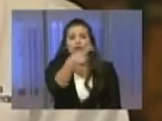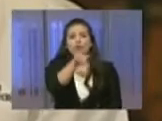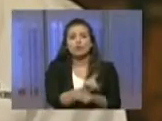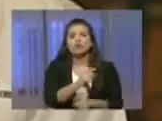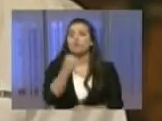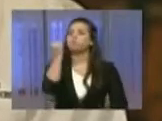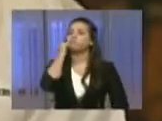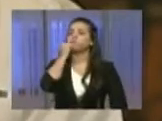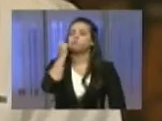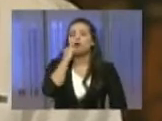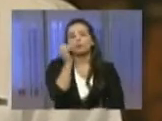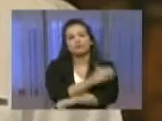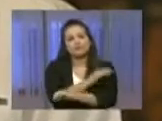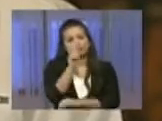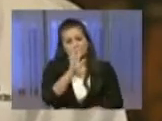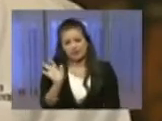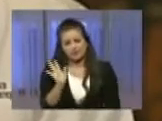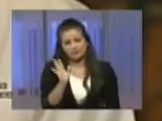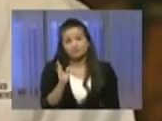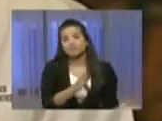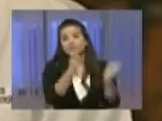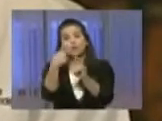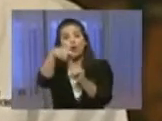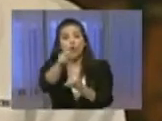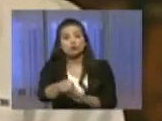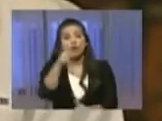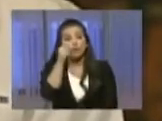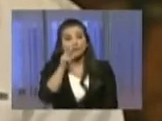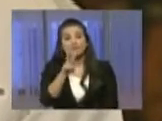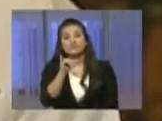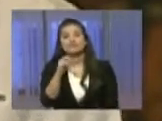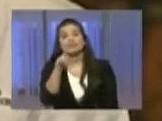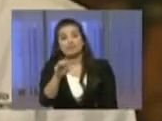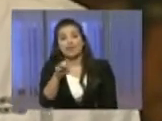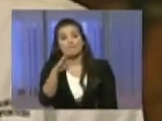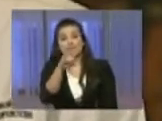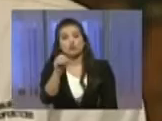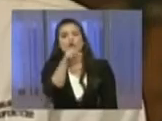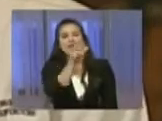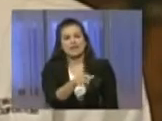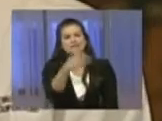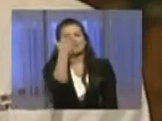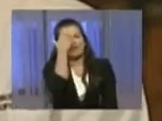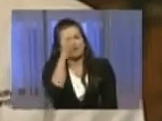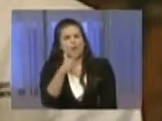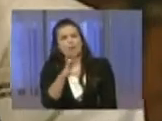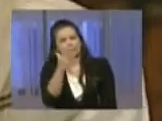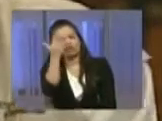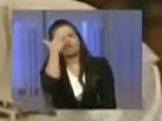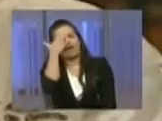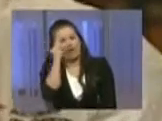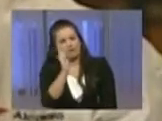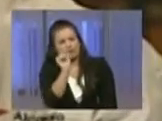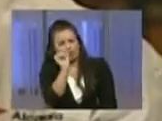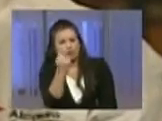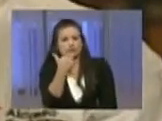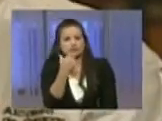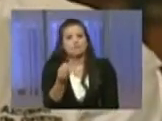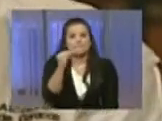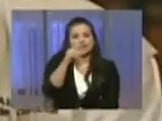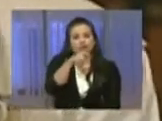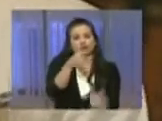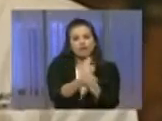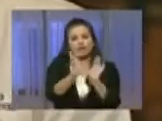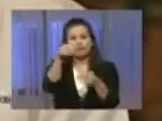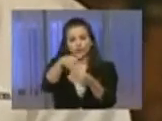la oposición venezolana pero Vicente bello que algo sabe de elecciones porque es representante de la m ante antes ante el consejo supremo